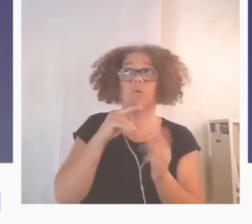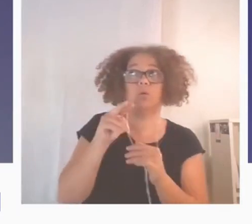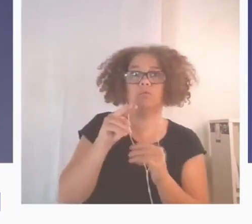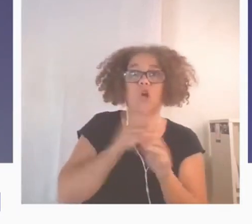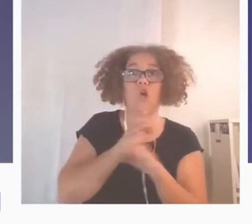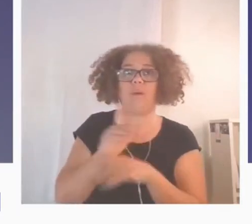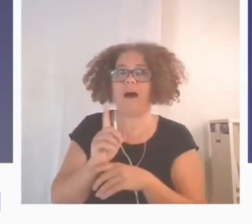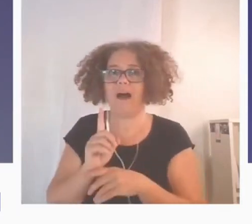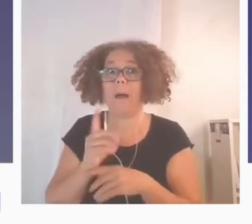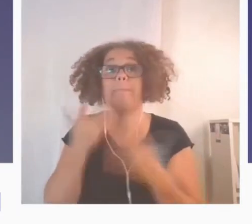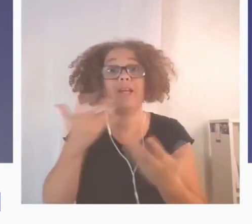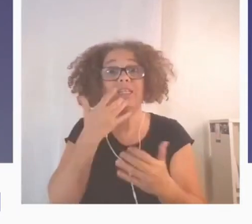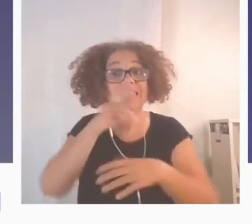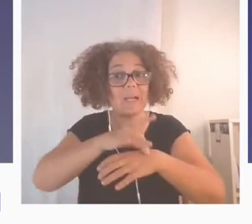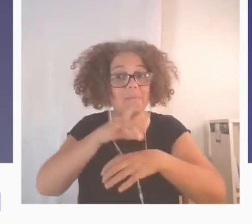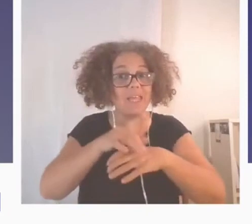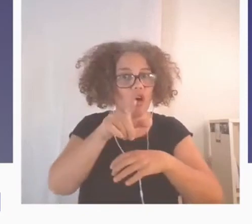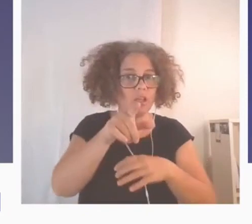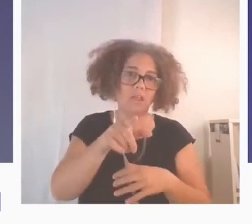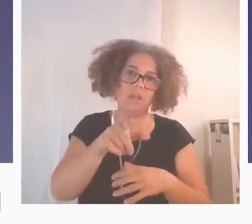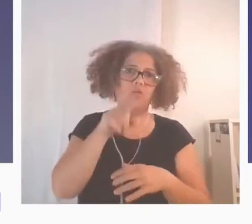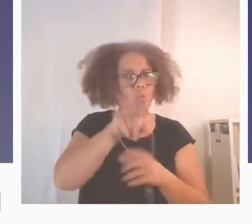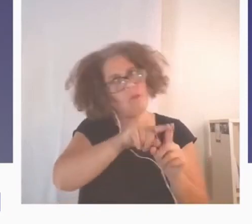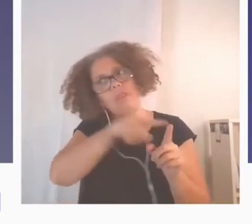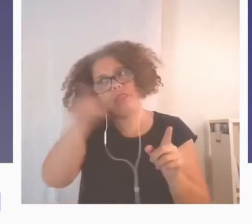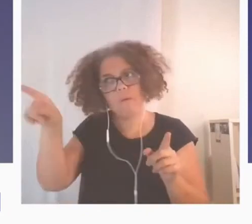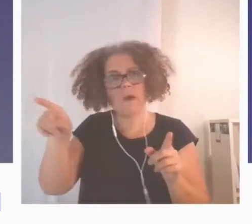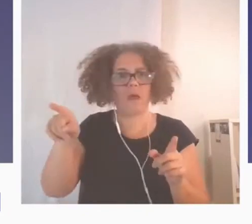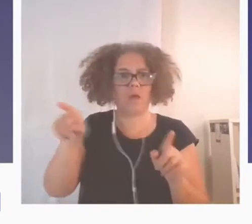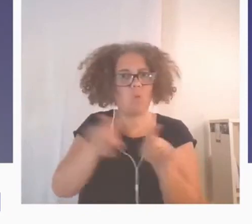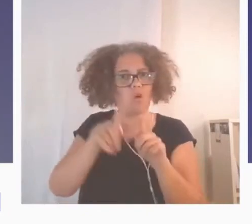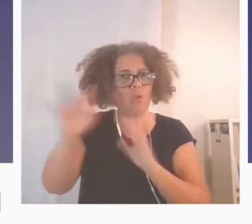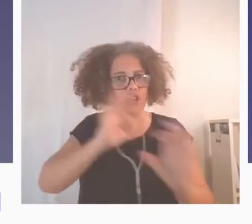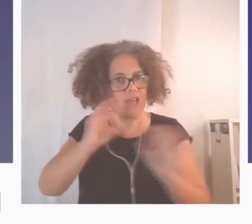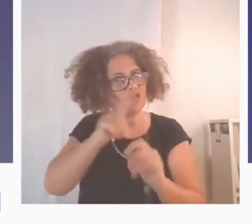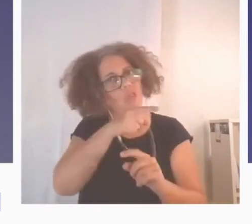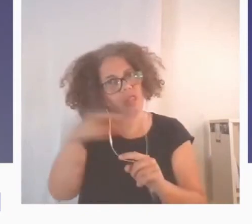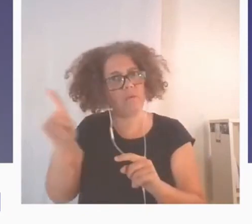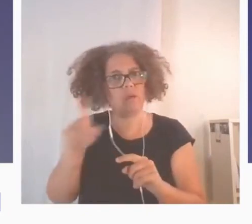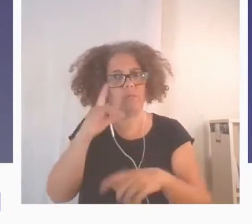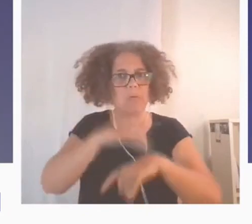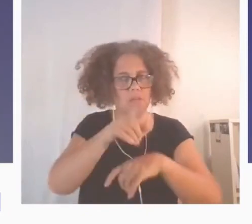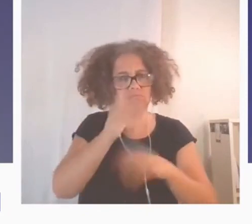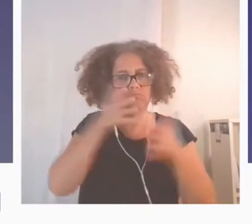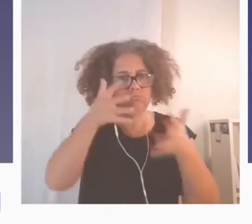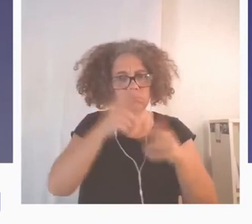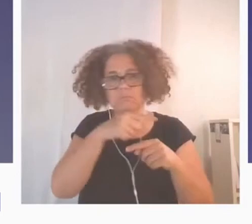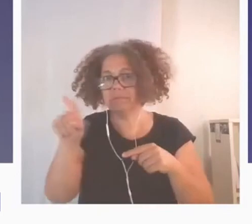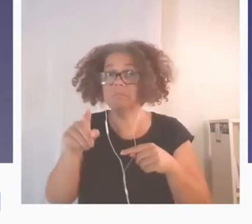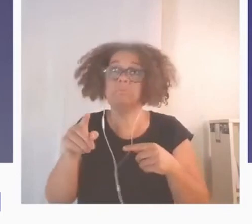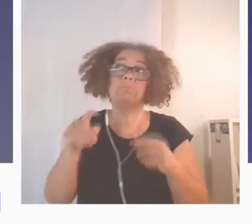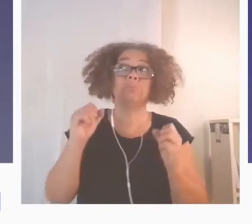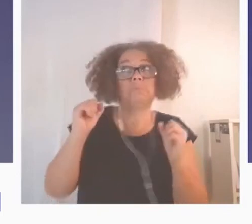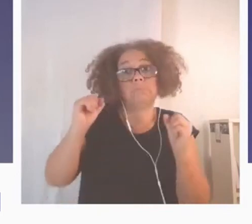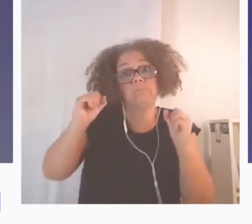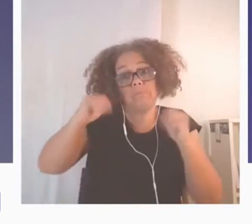si el médico le dice que tiene que ir a ver una obra de teatro o escuchar un pequeño concierto, bueno, puede